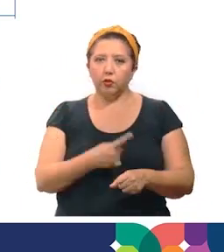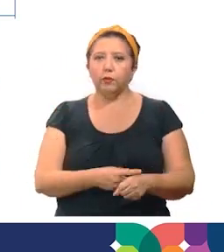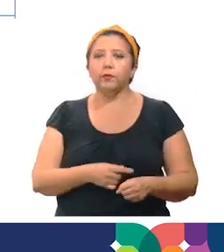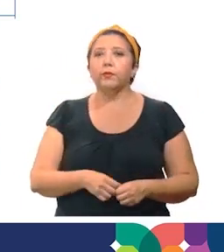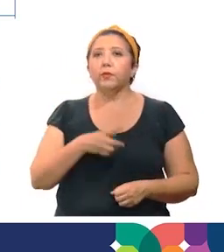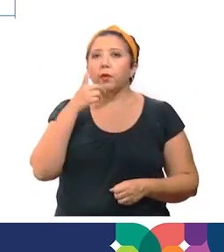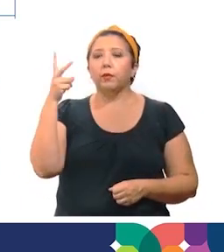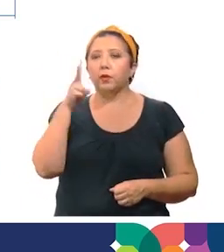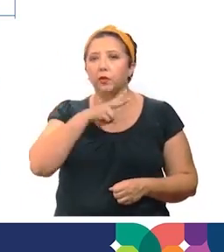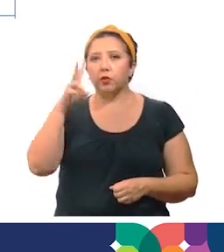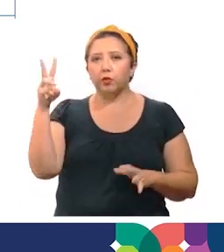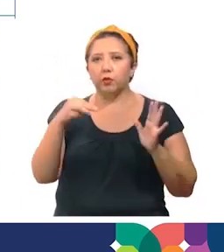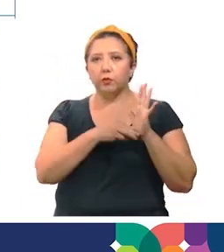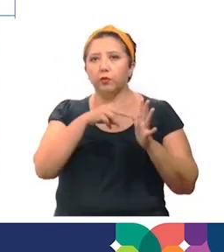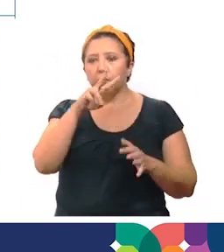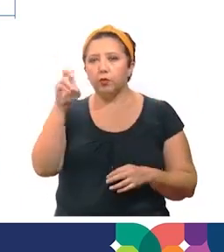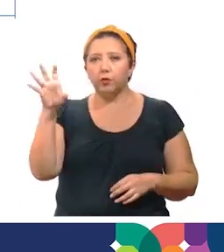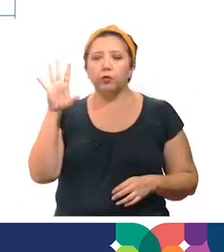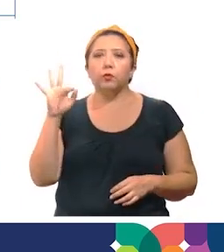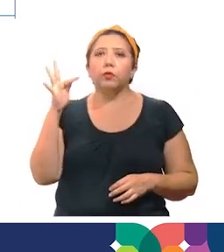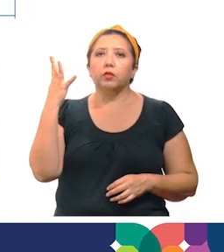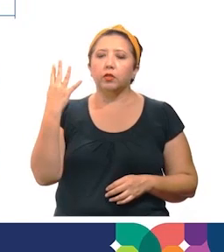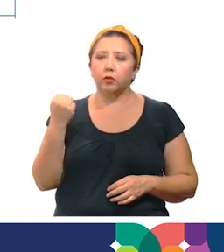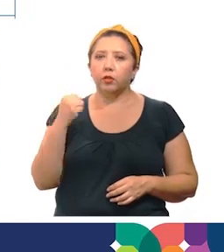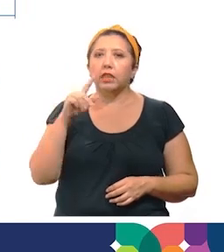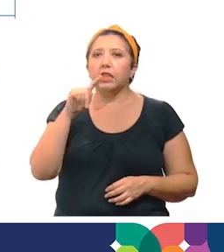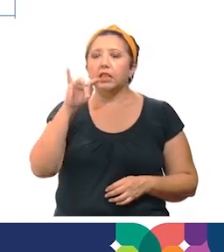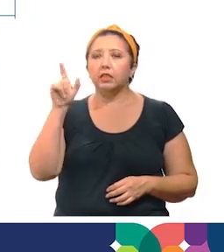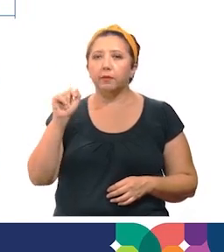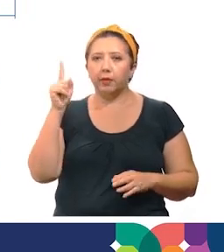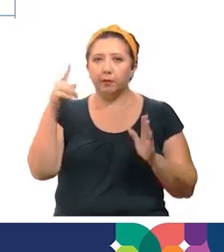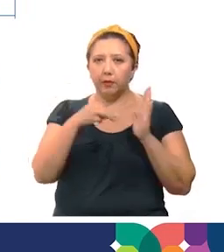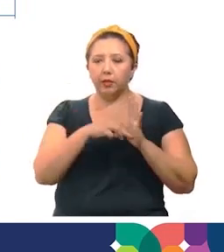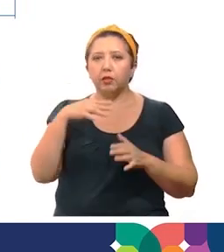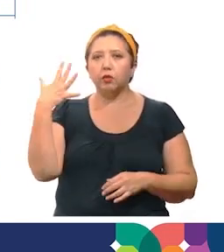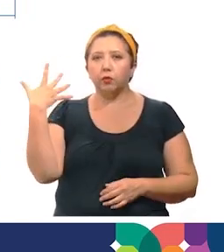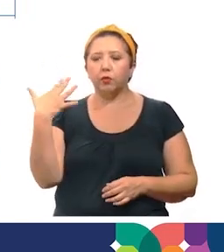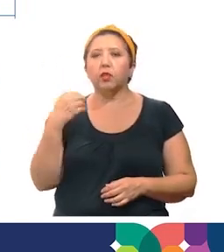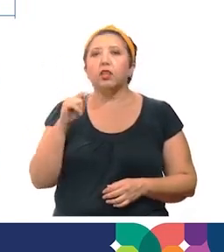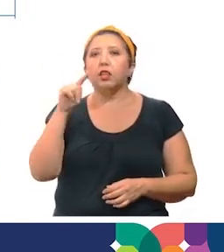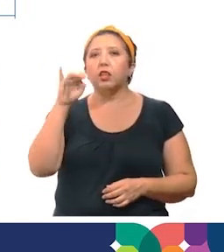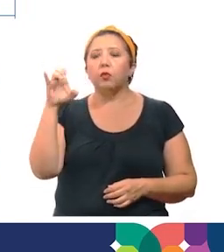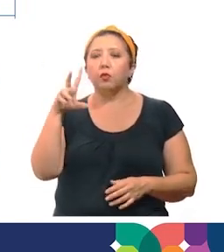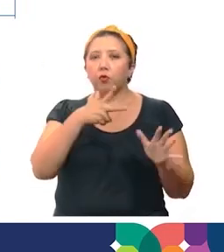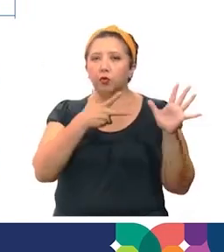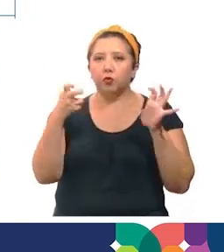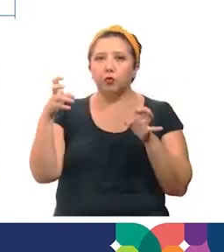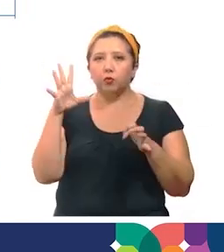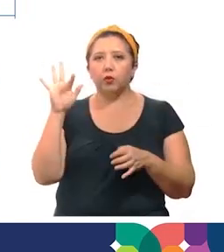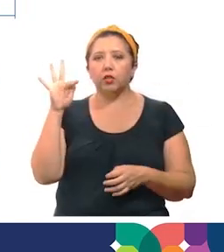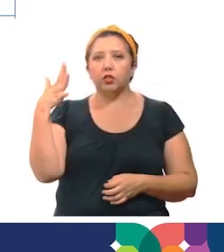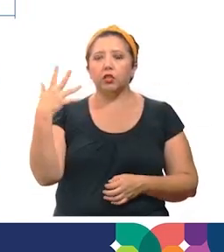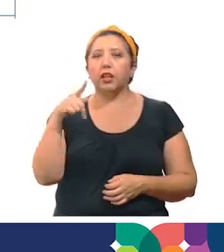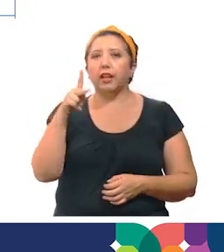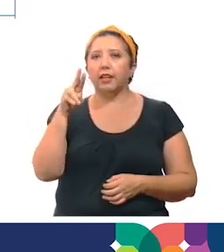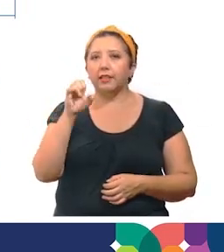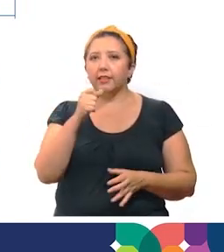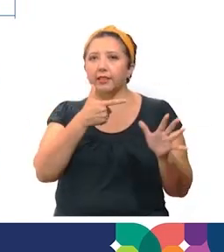contagios, Valladolid con 2.249, Tizimín 1.050, Ticul 845,